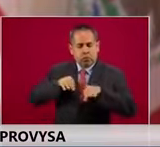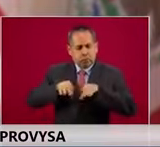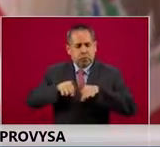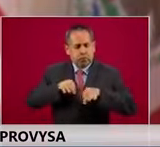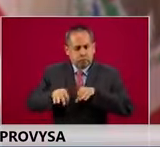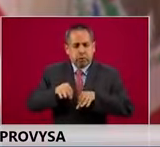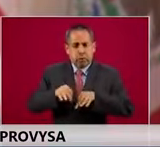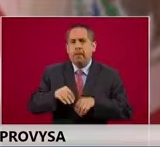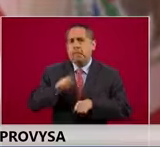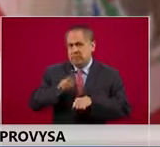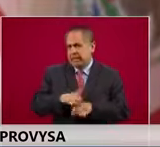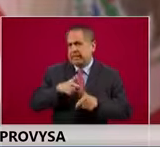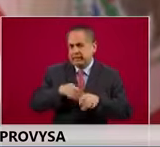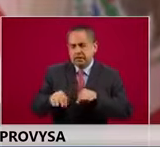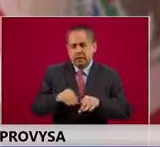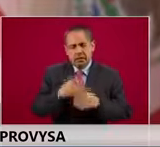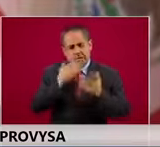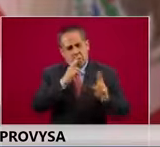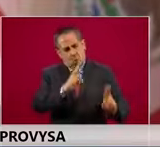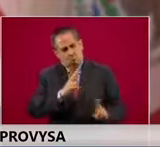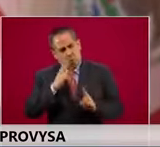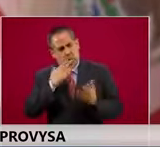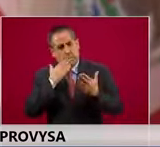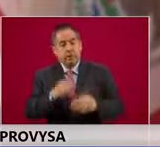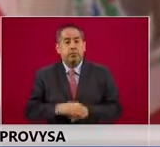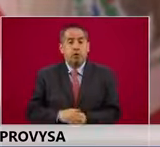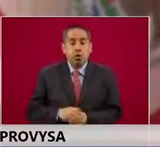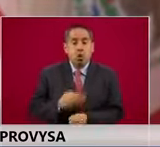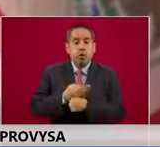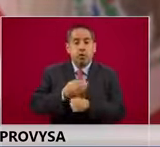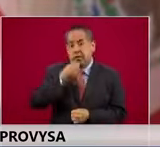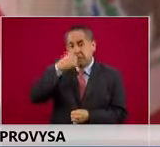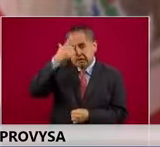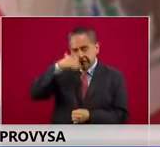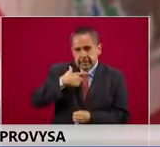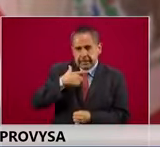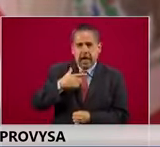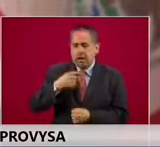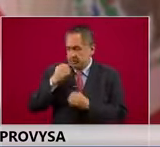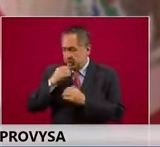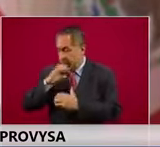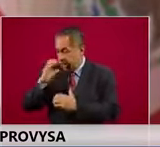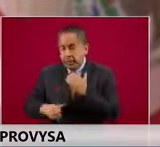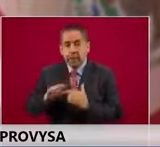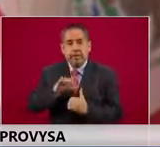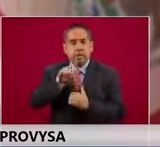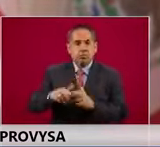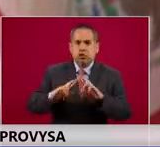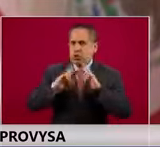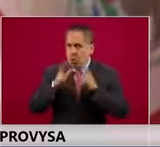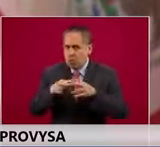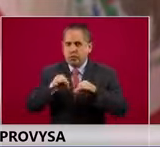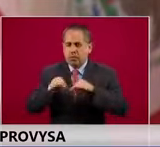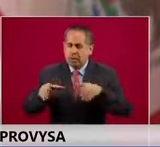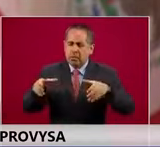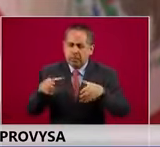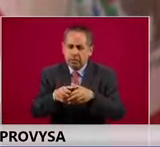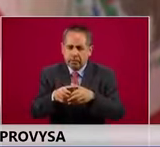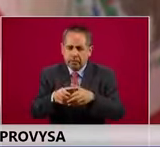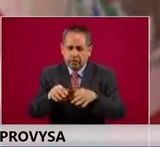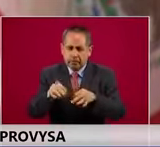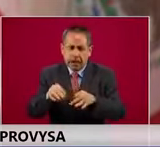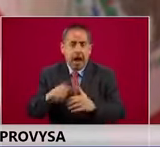en la colonia 20 de noviembre, también frondoso antiguo, y construyeron. ¿Sí? No, hay algunas cosas ahí tremendo.